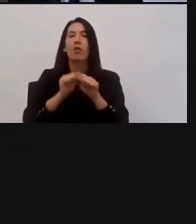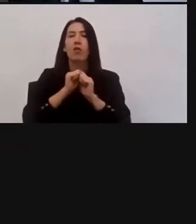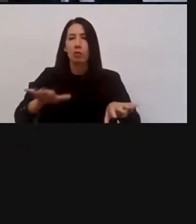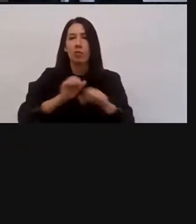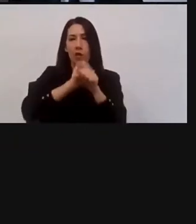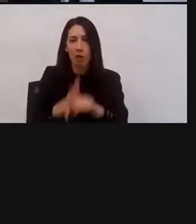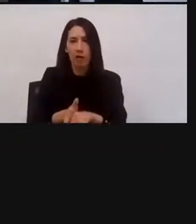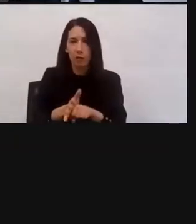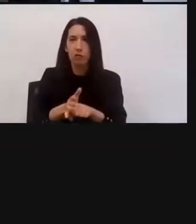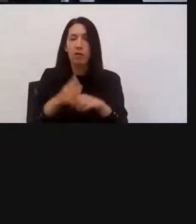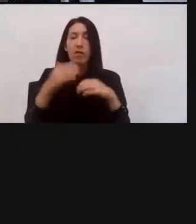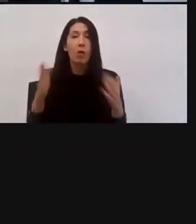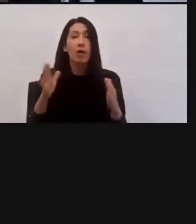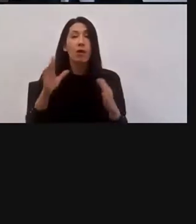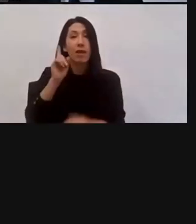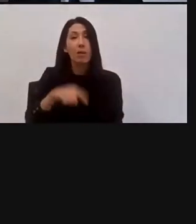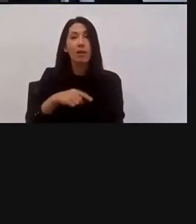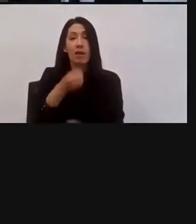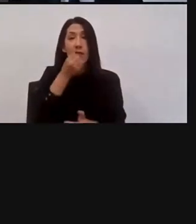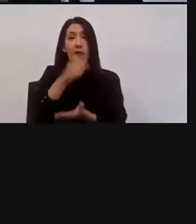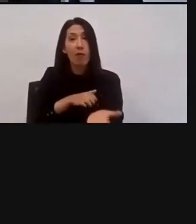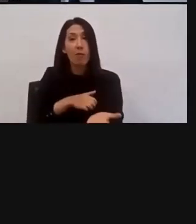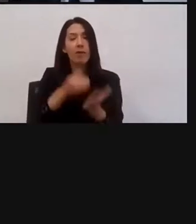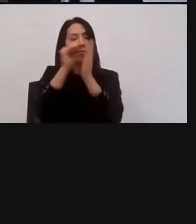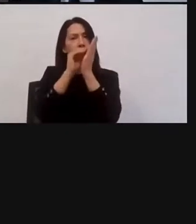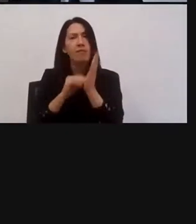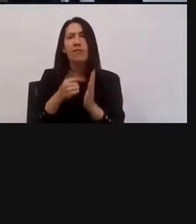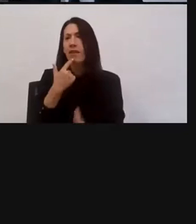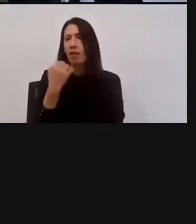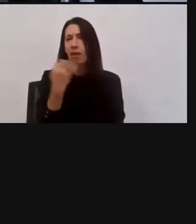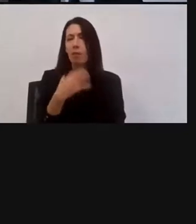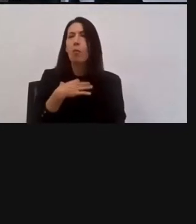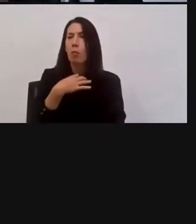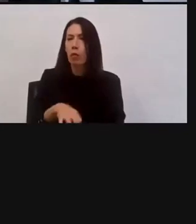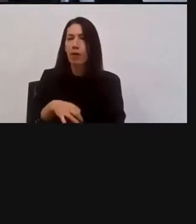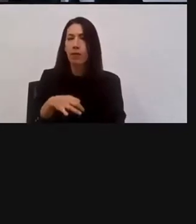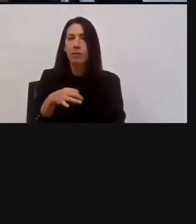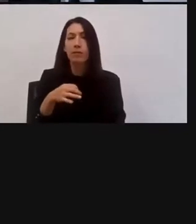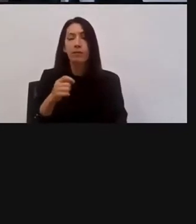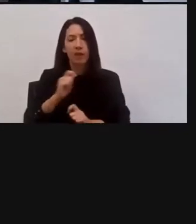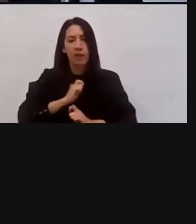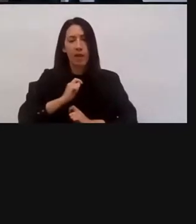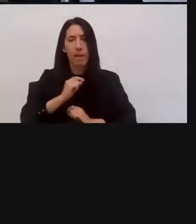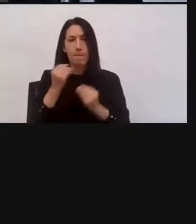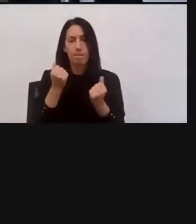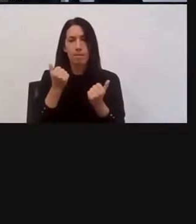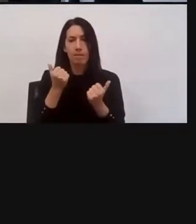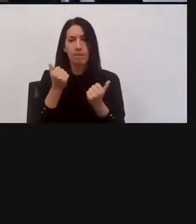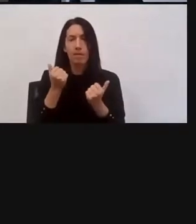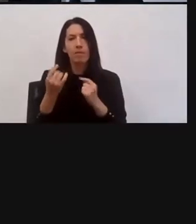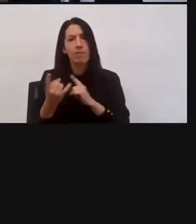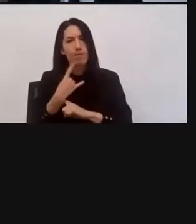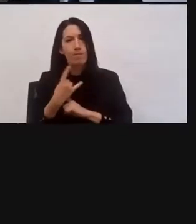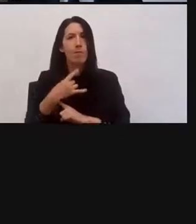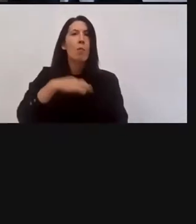COVID-19, aunque también en este informe se apunta que puede resultar engañosa esta circunstancia frente